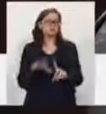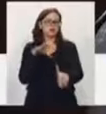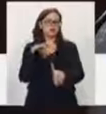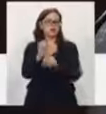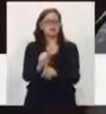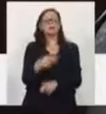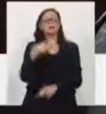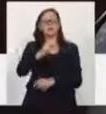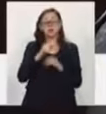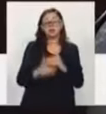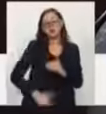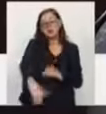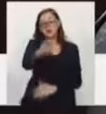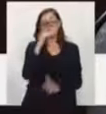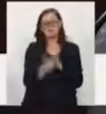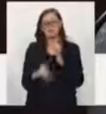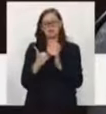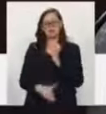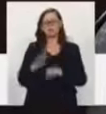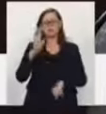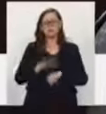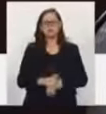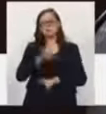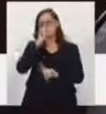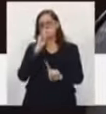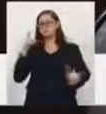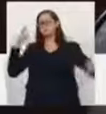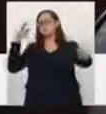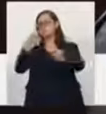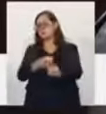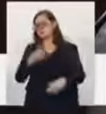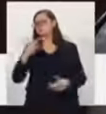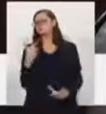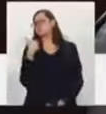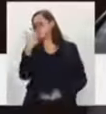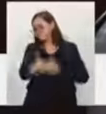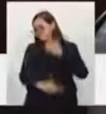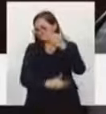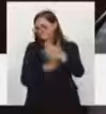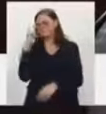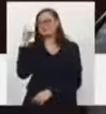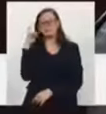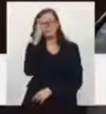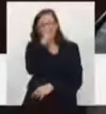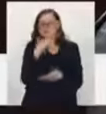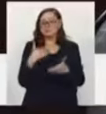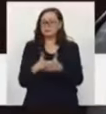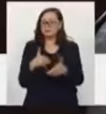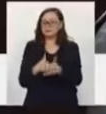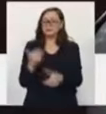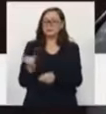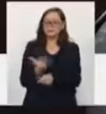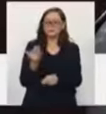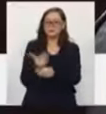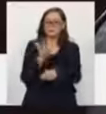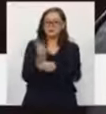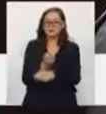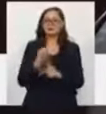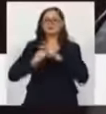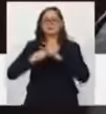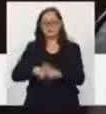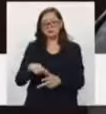de vista que falta mucho por hacer. Se vislumbra aún una carrera llena de obstáculos que esta reforma va empezando a